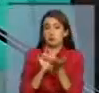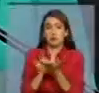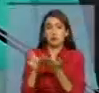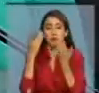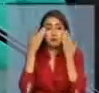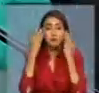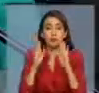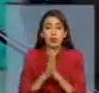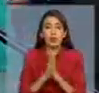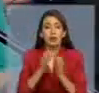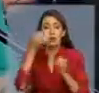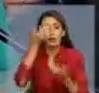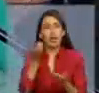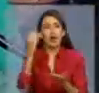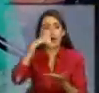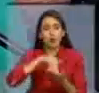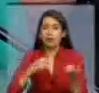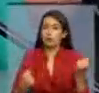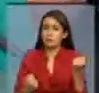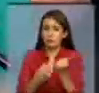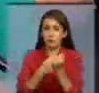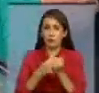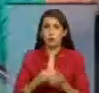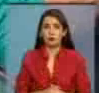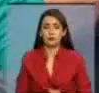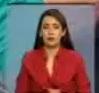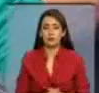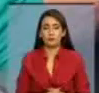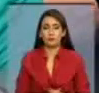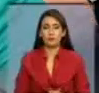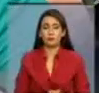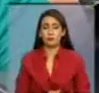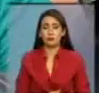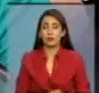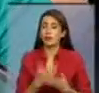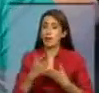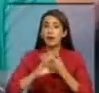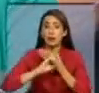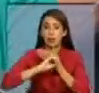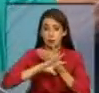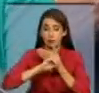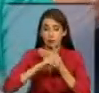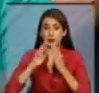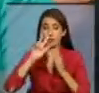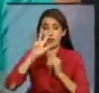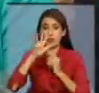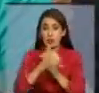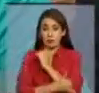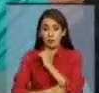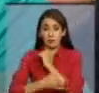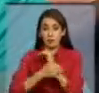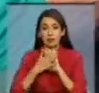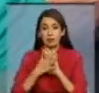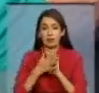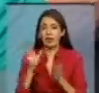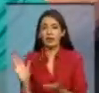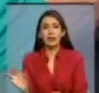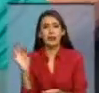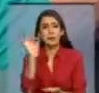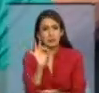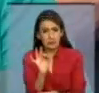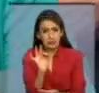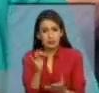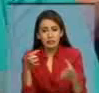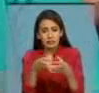y ratificar el respaldo desde las bases. El pronunciamiento de algunos miembros de la directiva nacional no representa el sentir de las